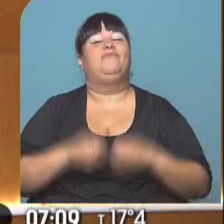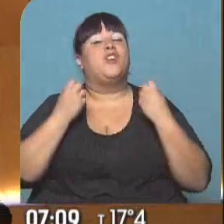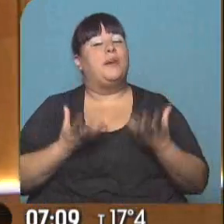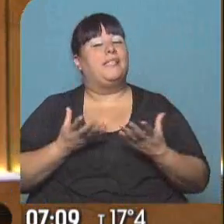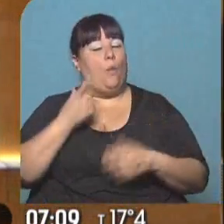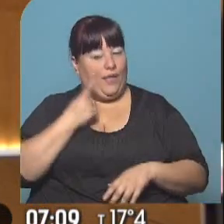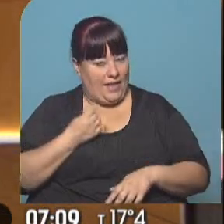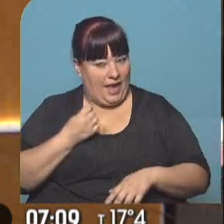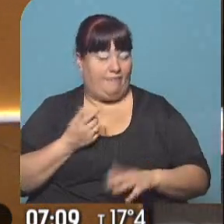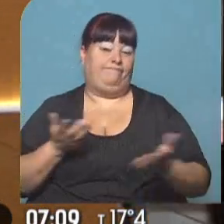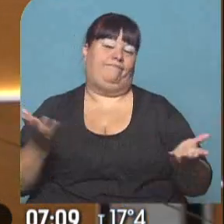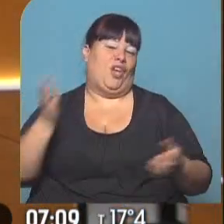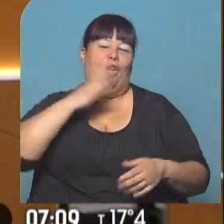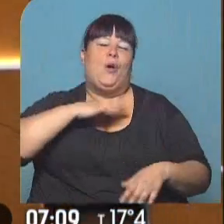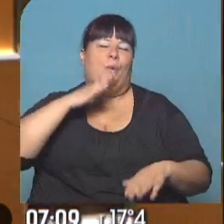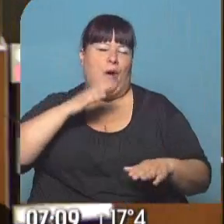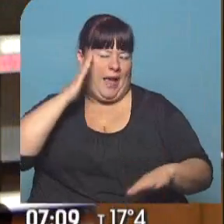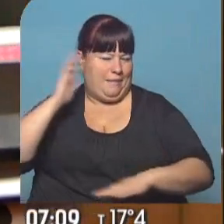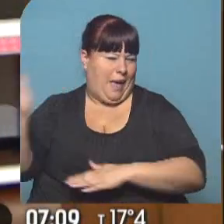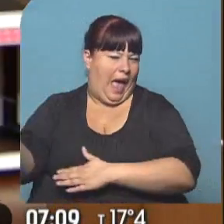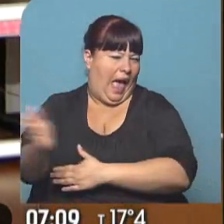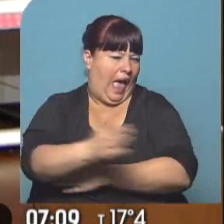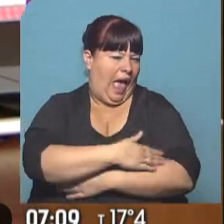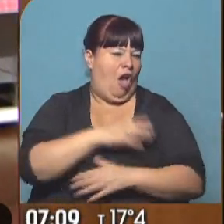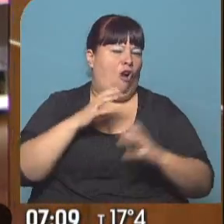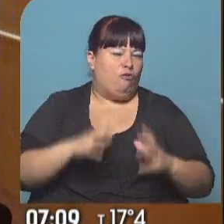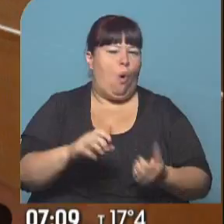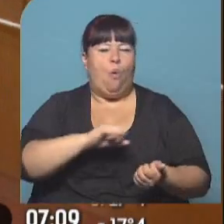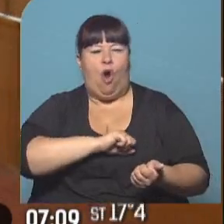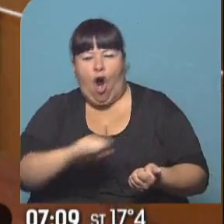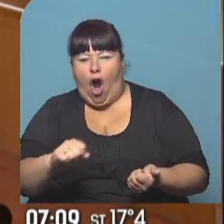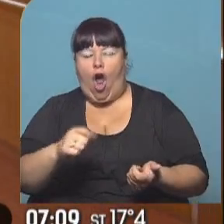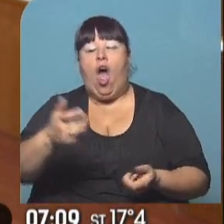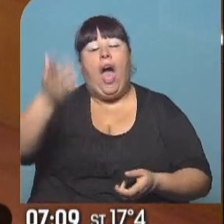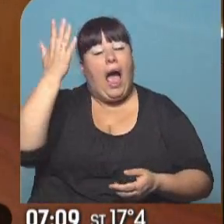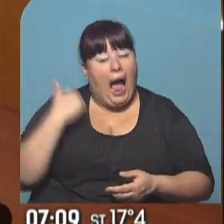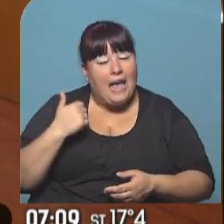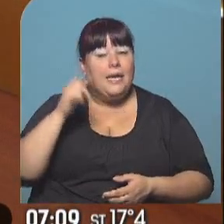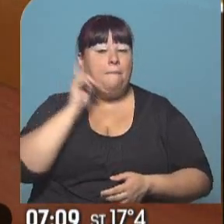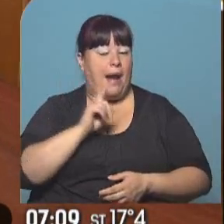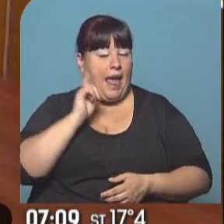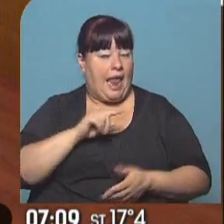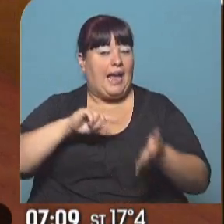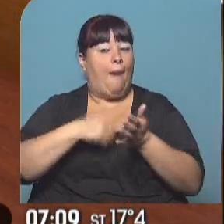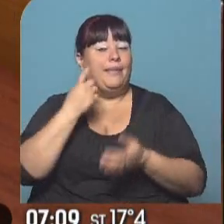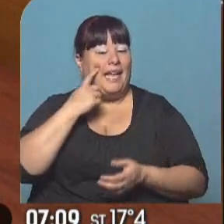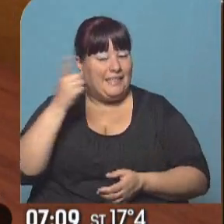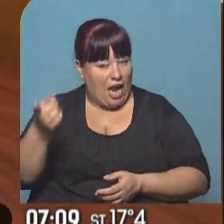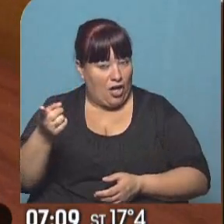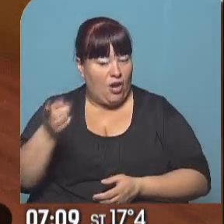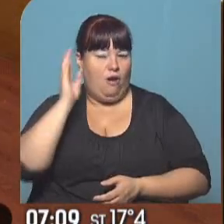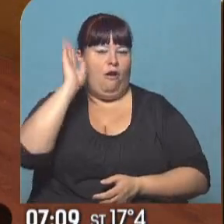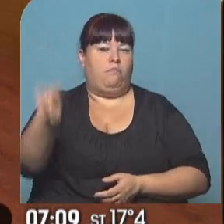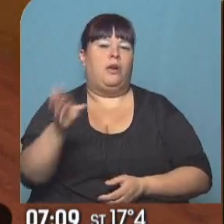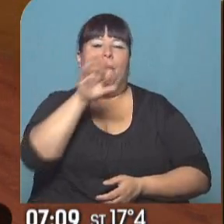¿Cómo andás? Muy buenos días, Karim. Sí, Boca arrasa. Su fútbol, sus goles. Ayer en Paraná, en la capital entrerriana,